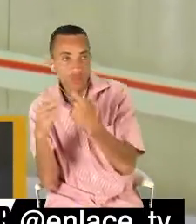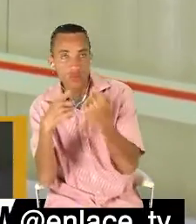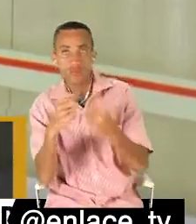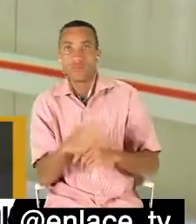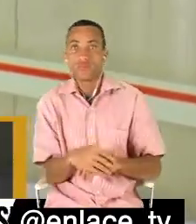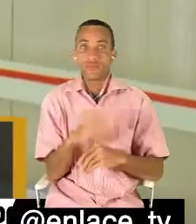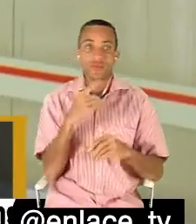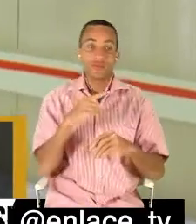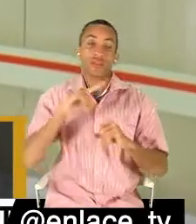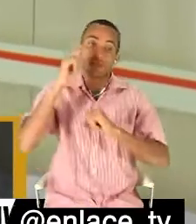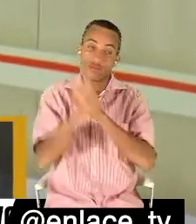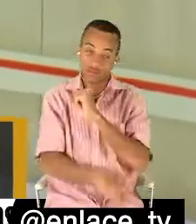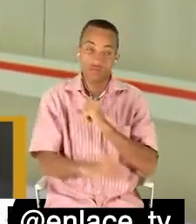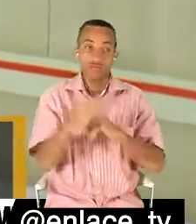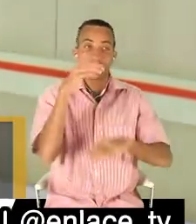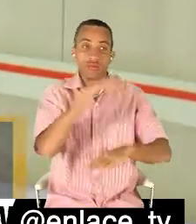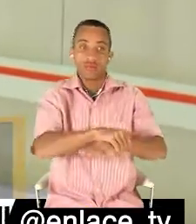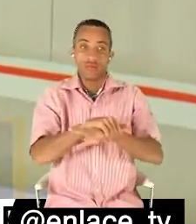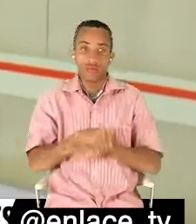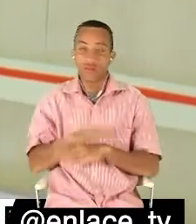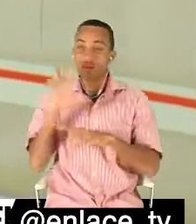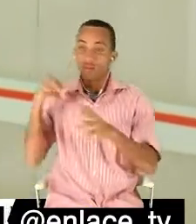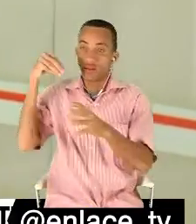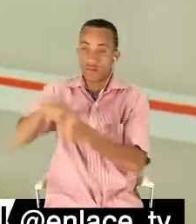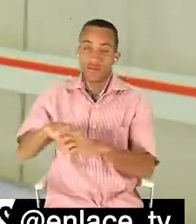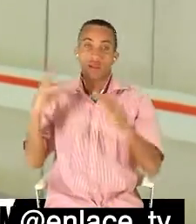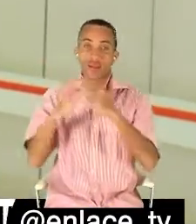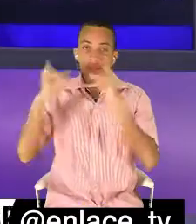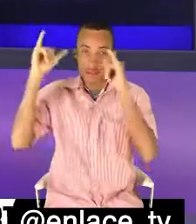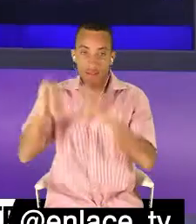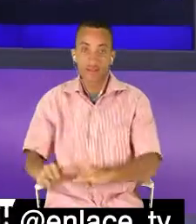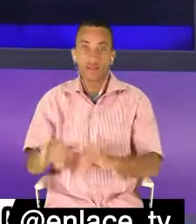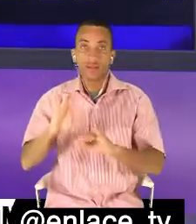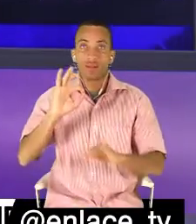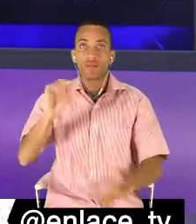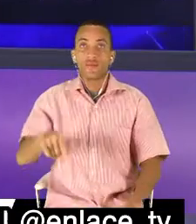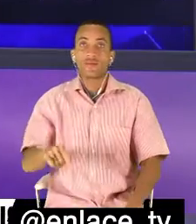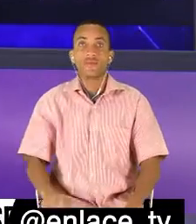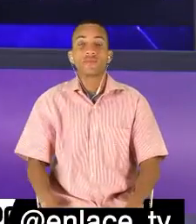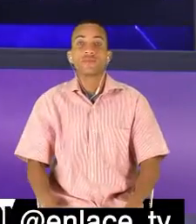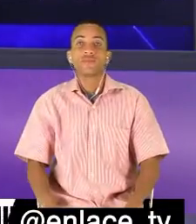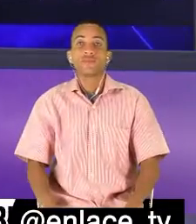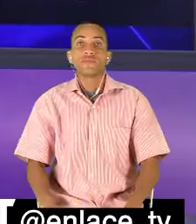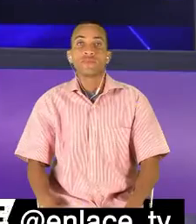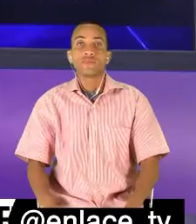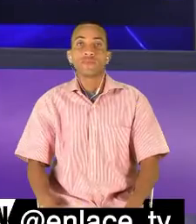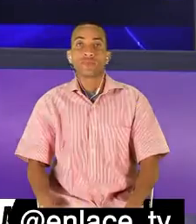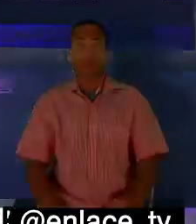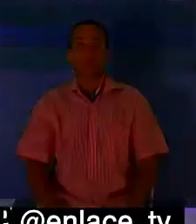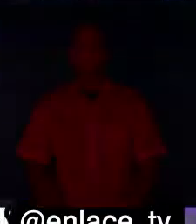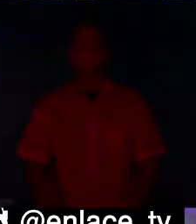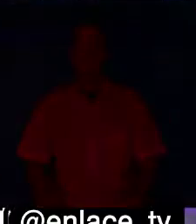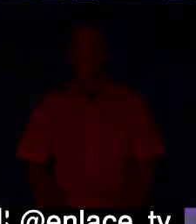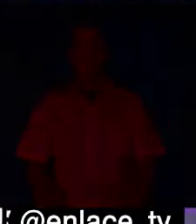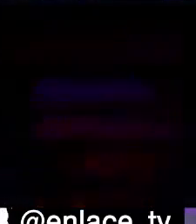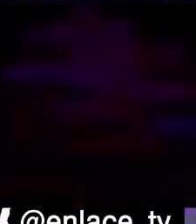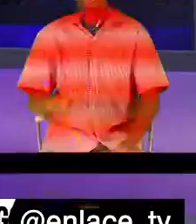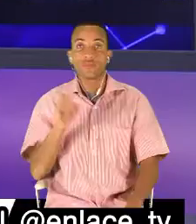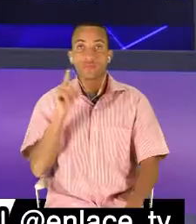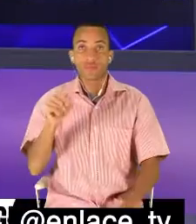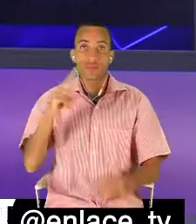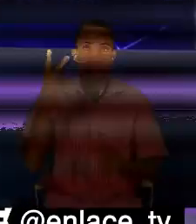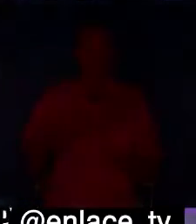condenado por el mismo delito con detención domiciliaria. Y al respecto de esta desarticulación de la banda Los